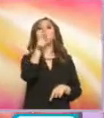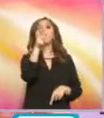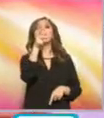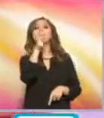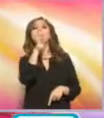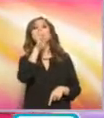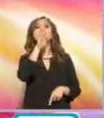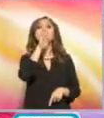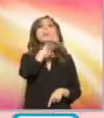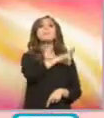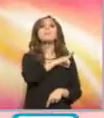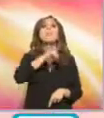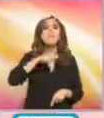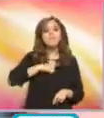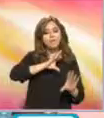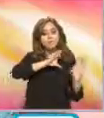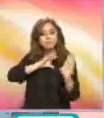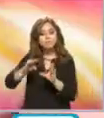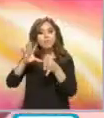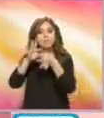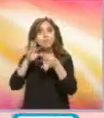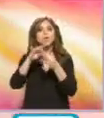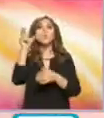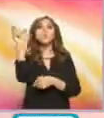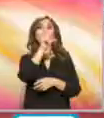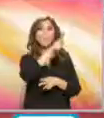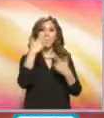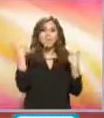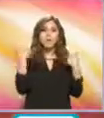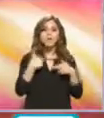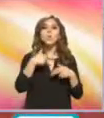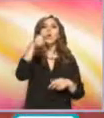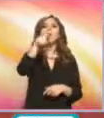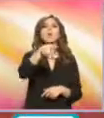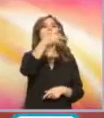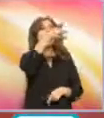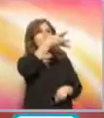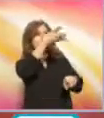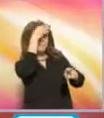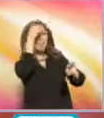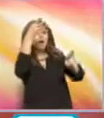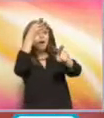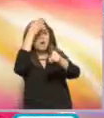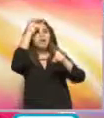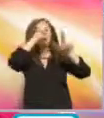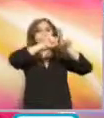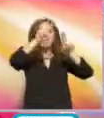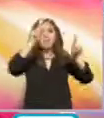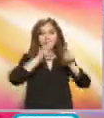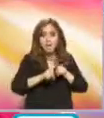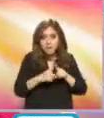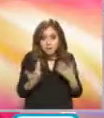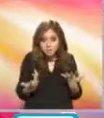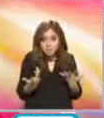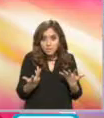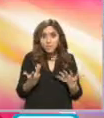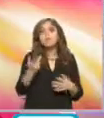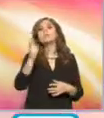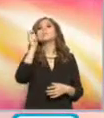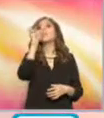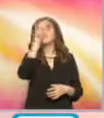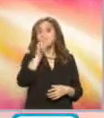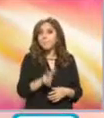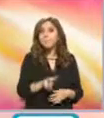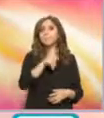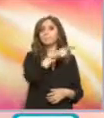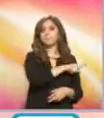toca. Entonces, gran parte de esto que preguntas, Pamela, es el hecho de confiar en que el profesor se levanta todos los